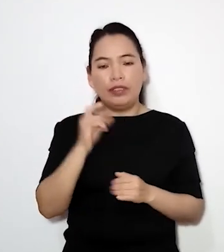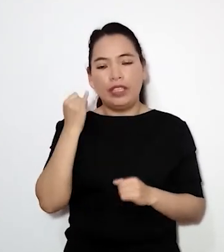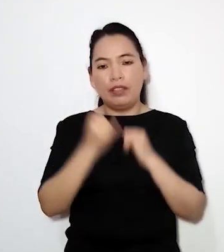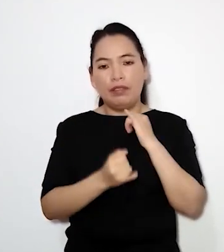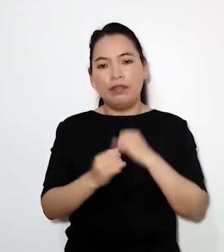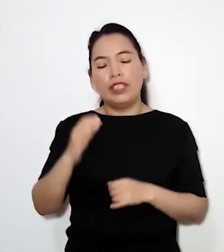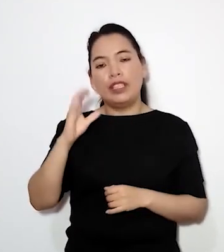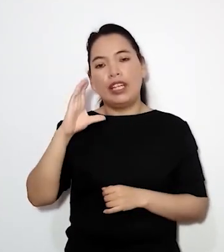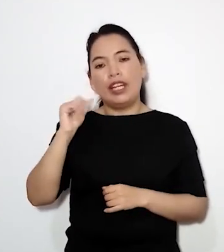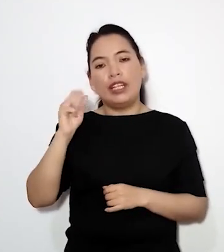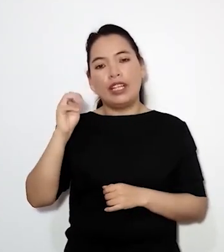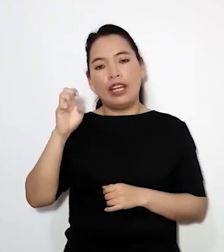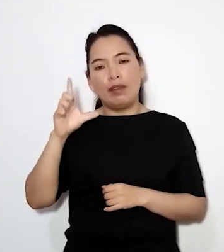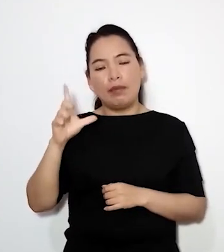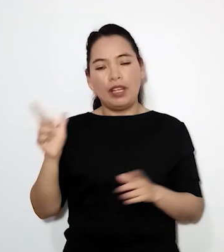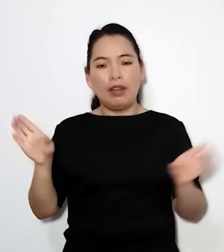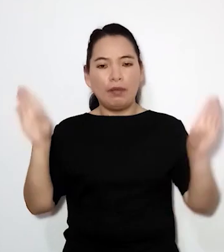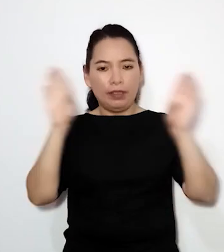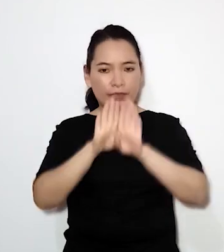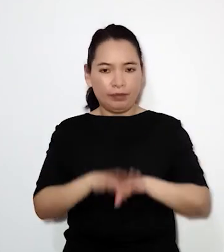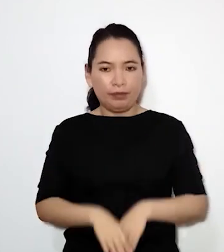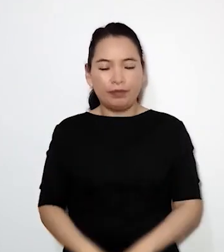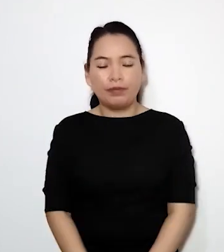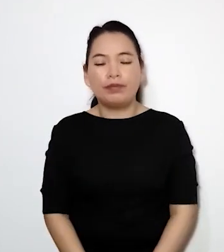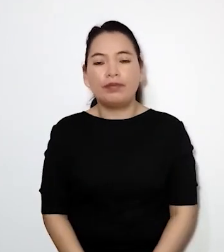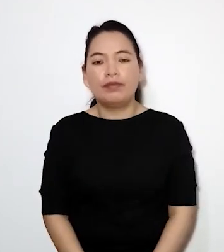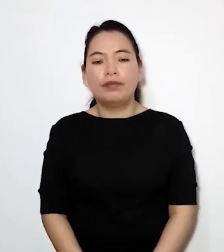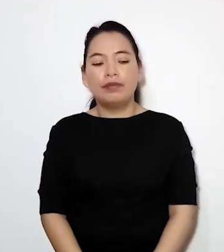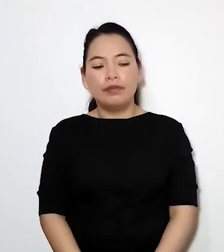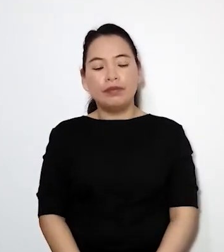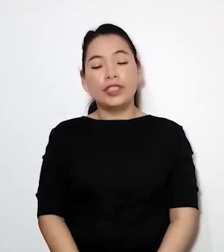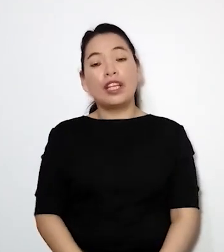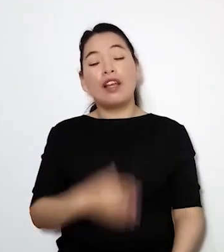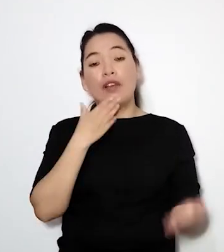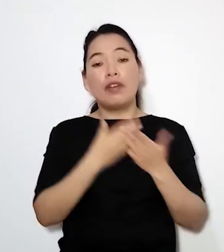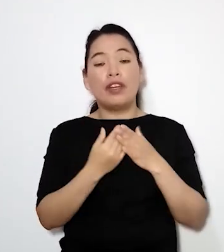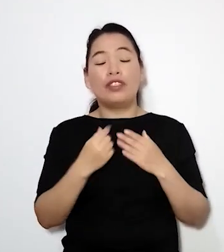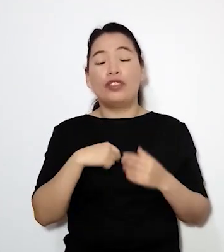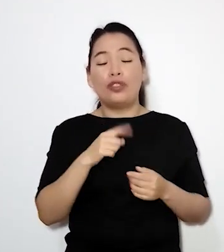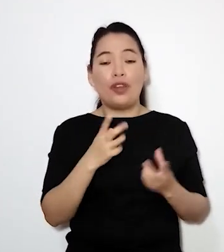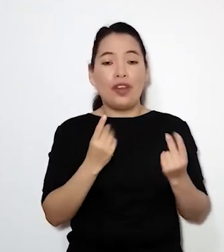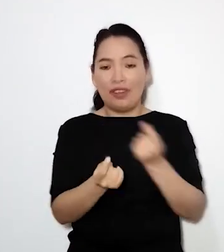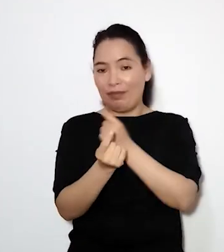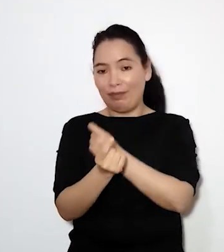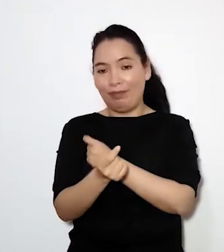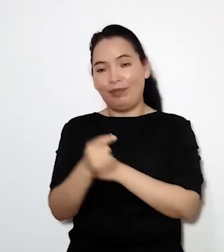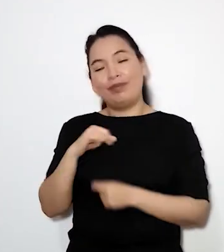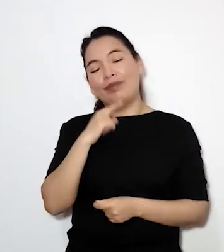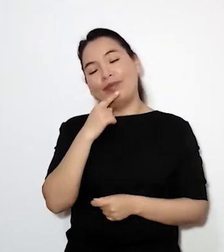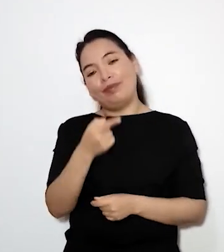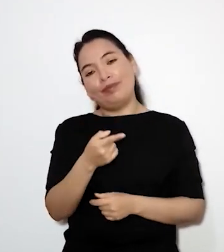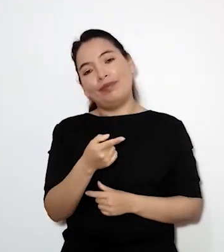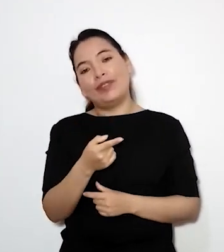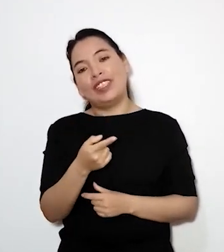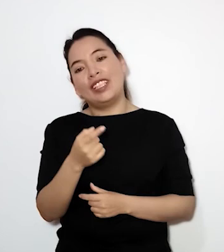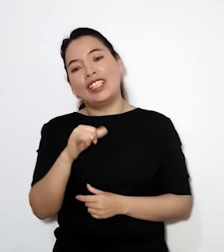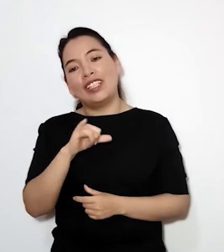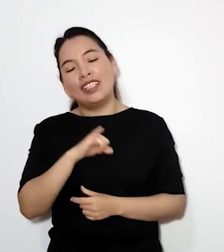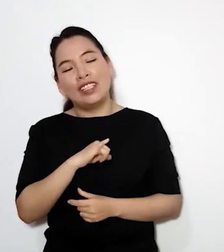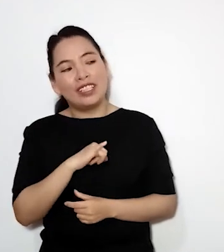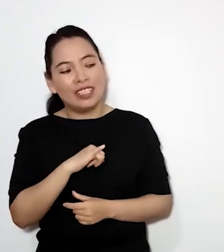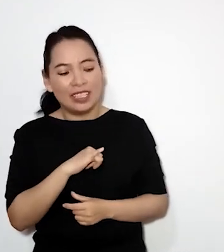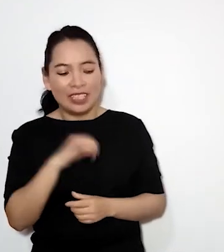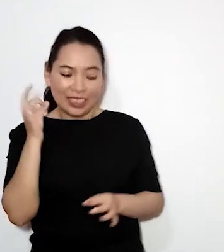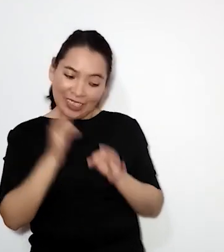Adelante, Cintia. Bueno, sí, muy rápido. Solo para decir que si no incluimos a las niñas y a los niños